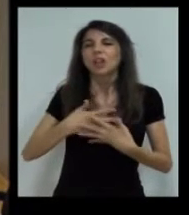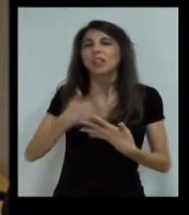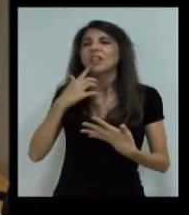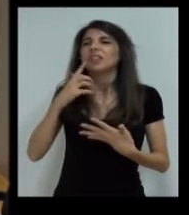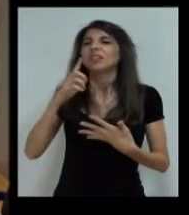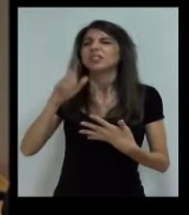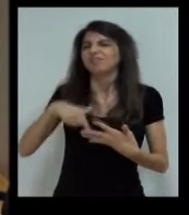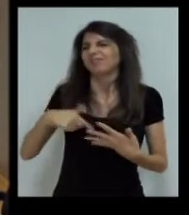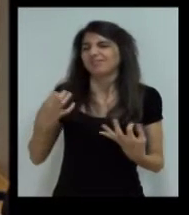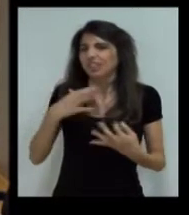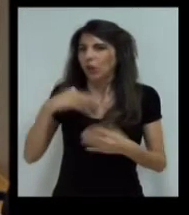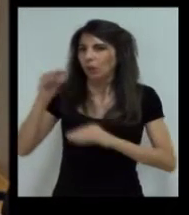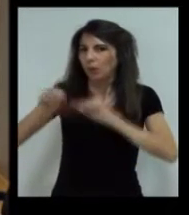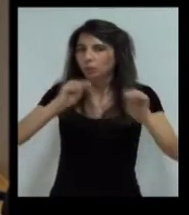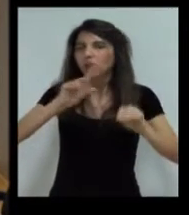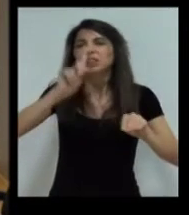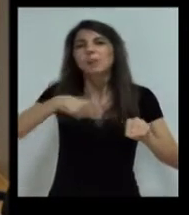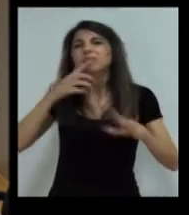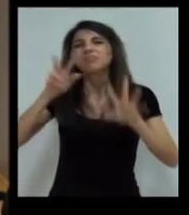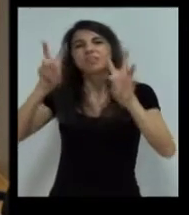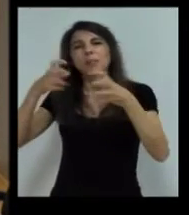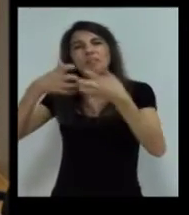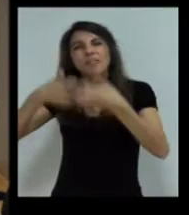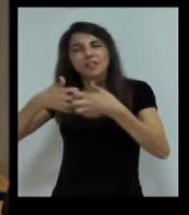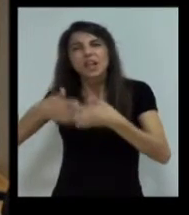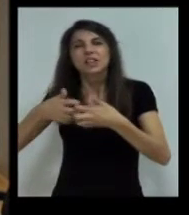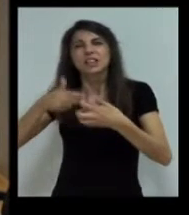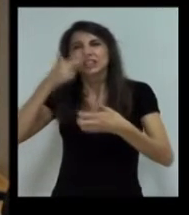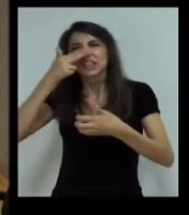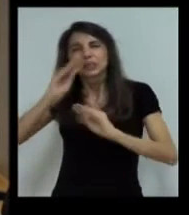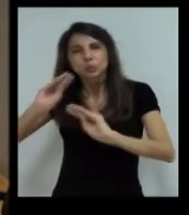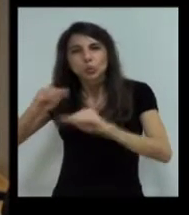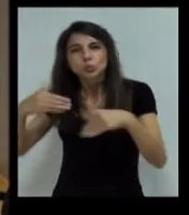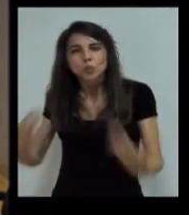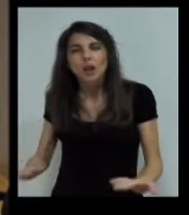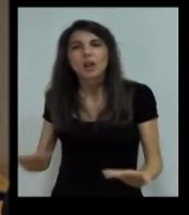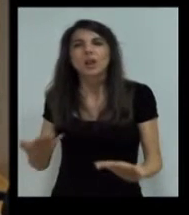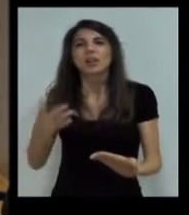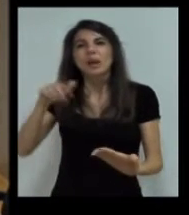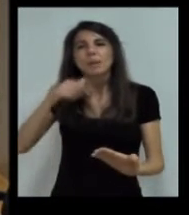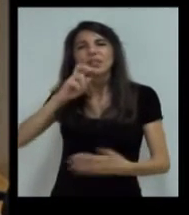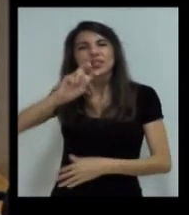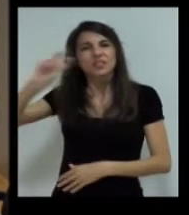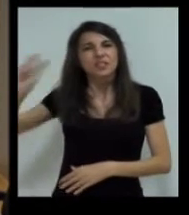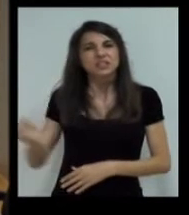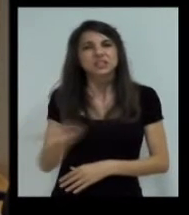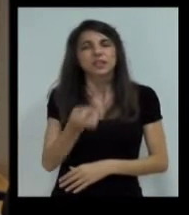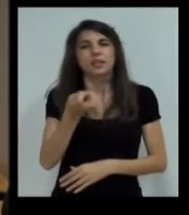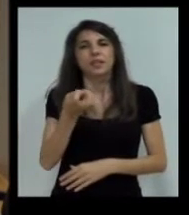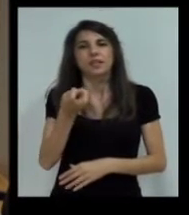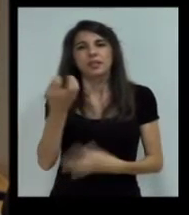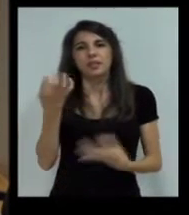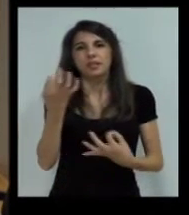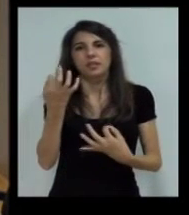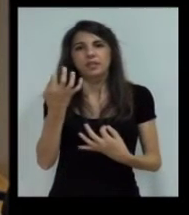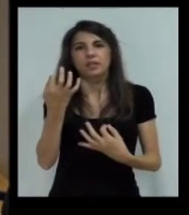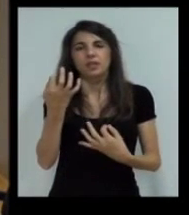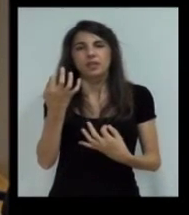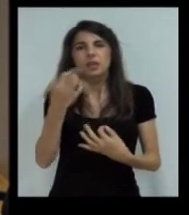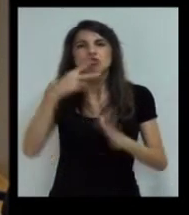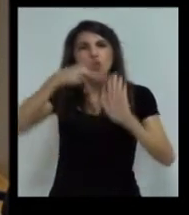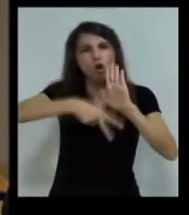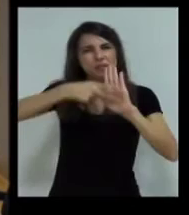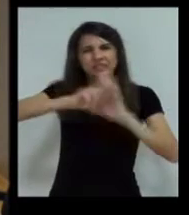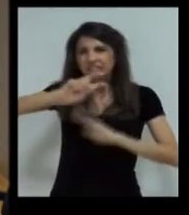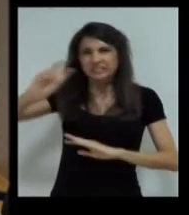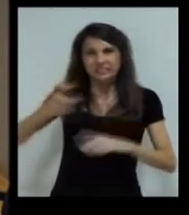fabricantes, intereses, y en un ámbito como pues el iberoamericano, que parece que es común, la diversidad que hay de normas,